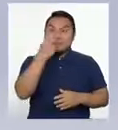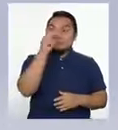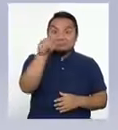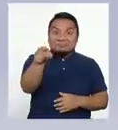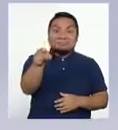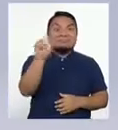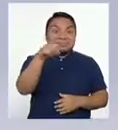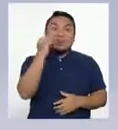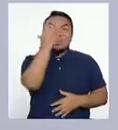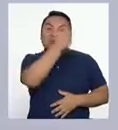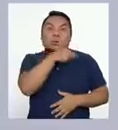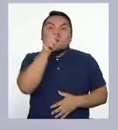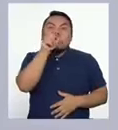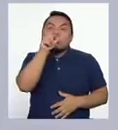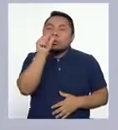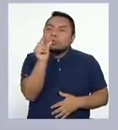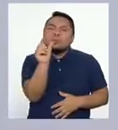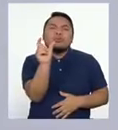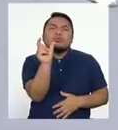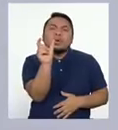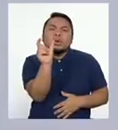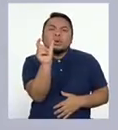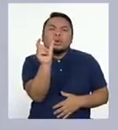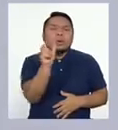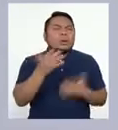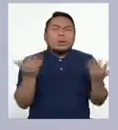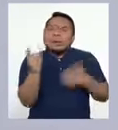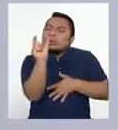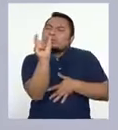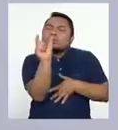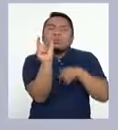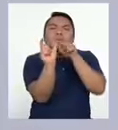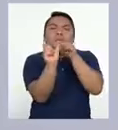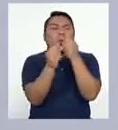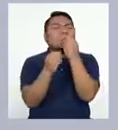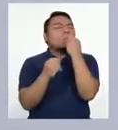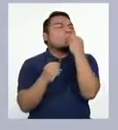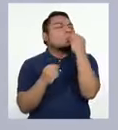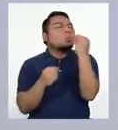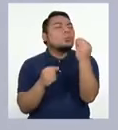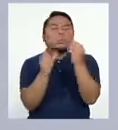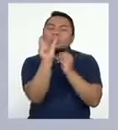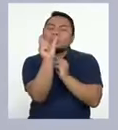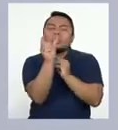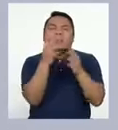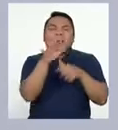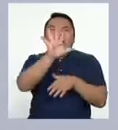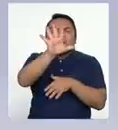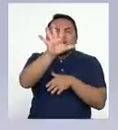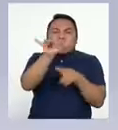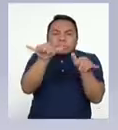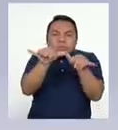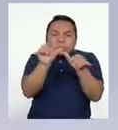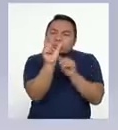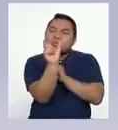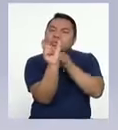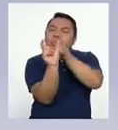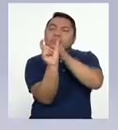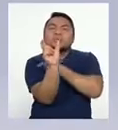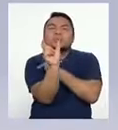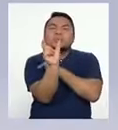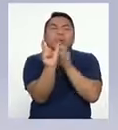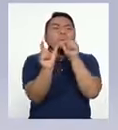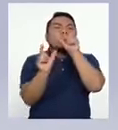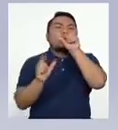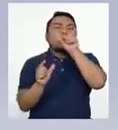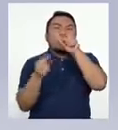¿Vieron qué lindo es? El colibrí es muy pequeñito. Mide aproximadamente 5 centímetros. Es un tipo de ave